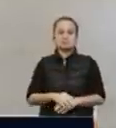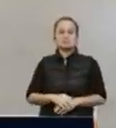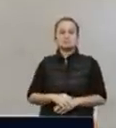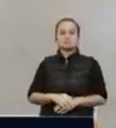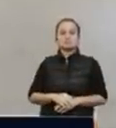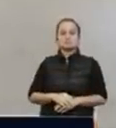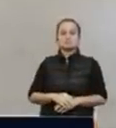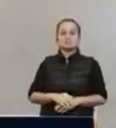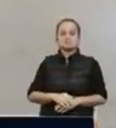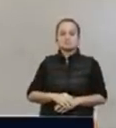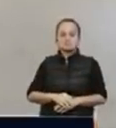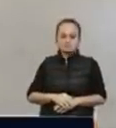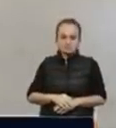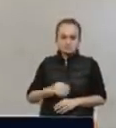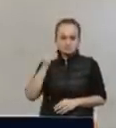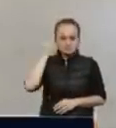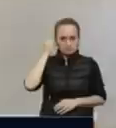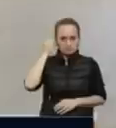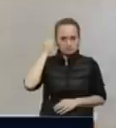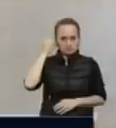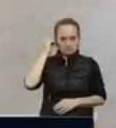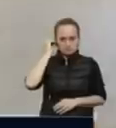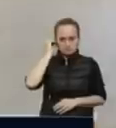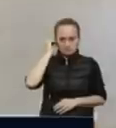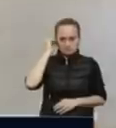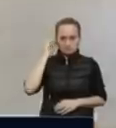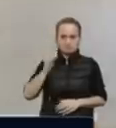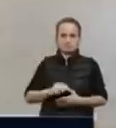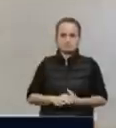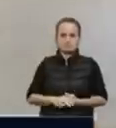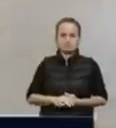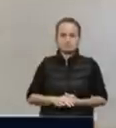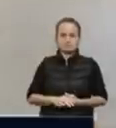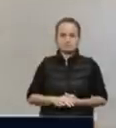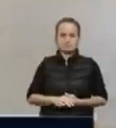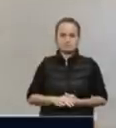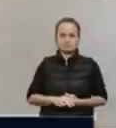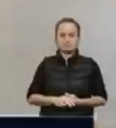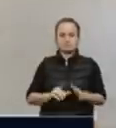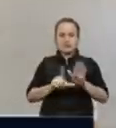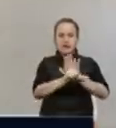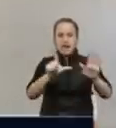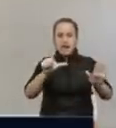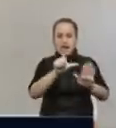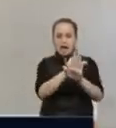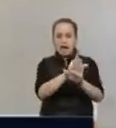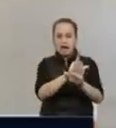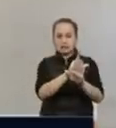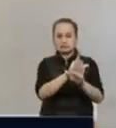Vamos a afectar como nunca las finanzas criminales.